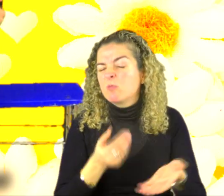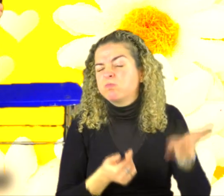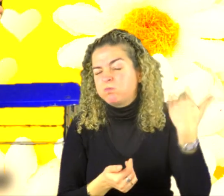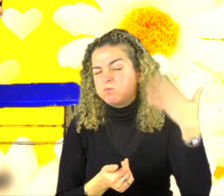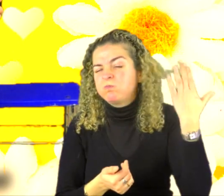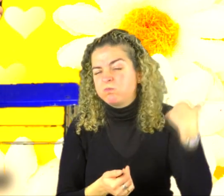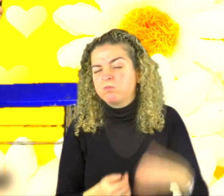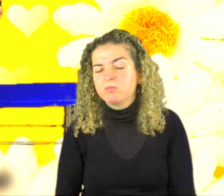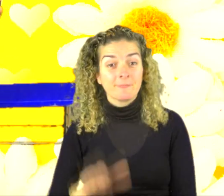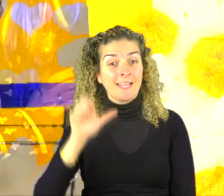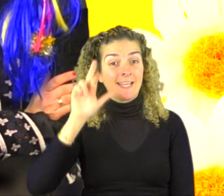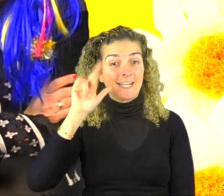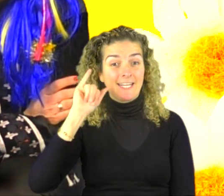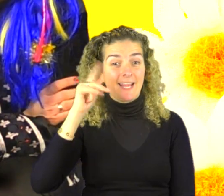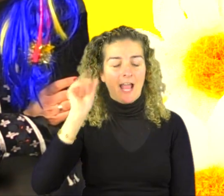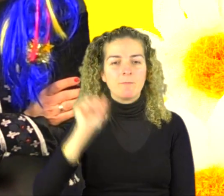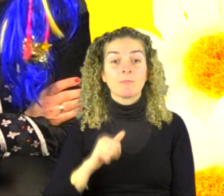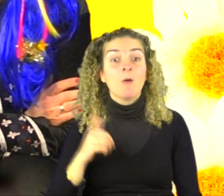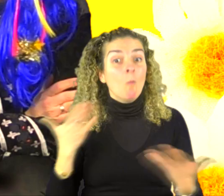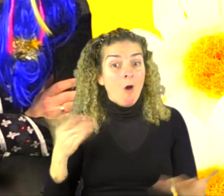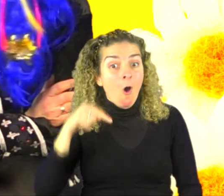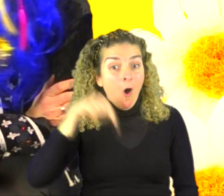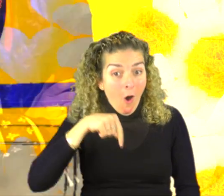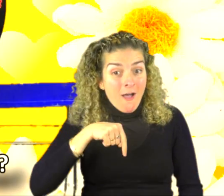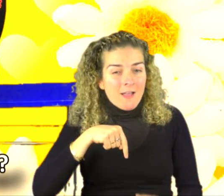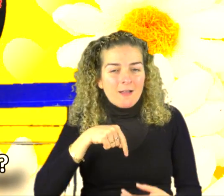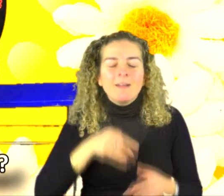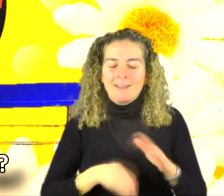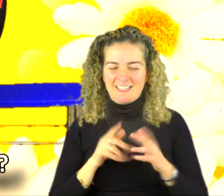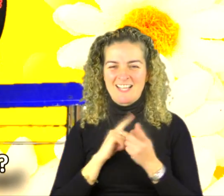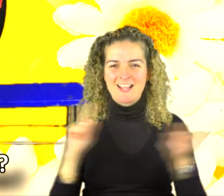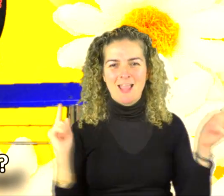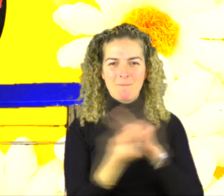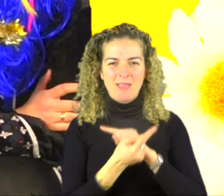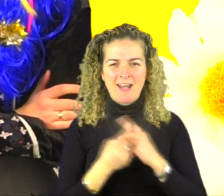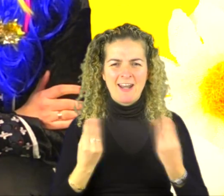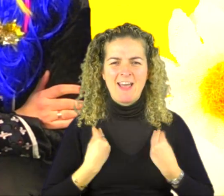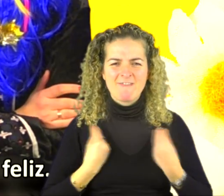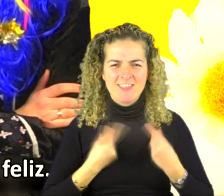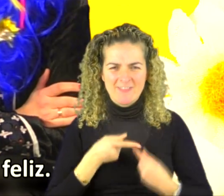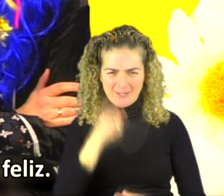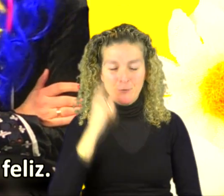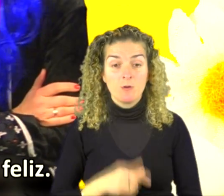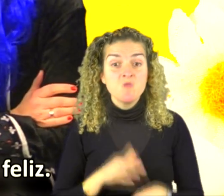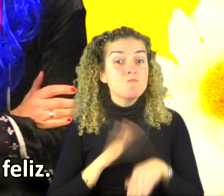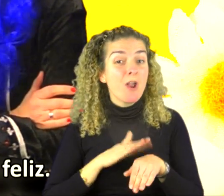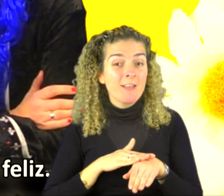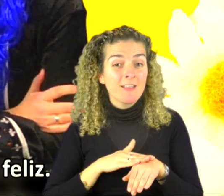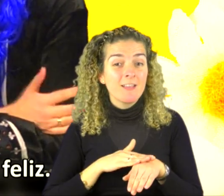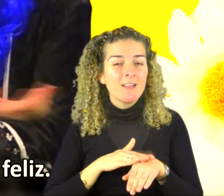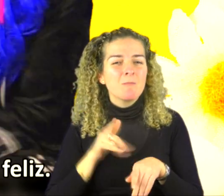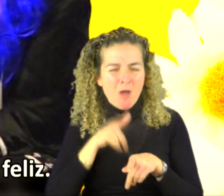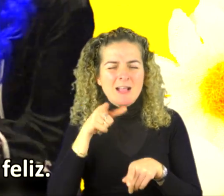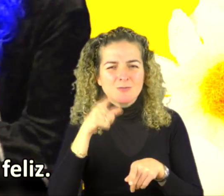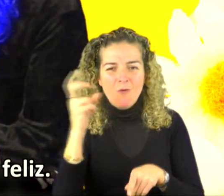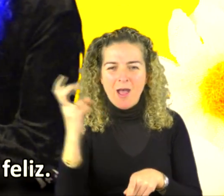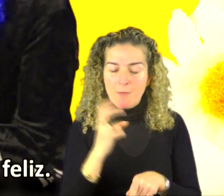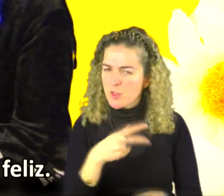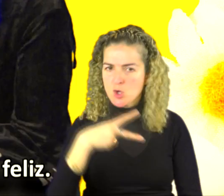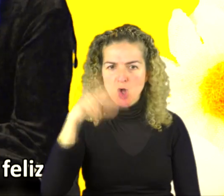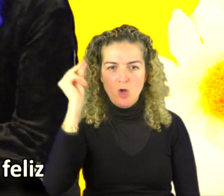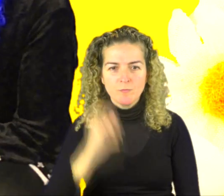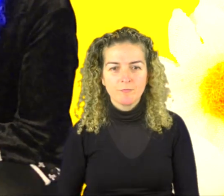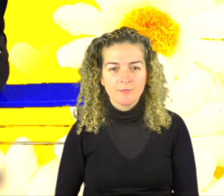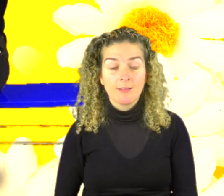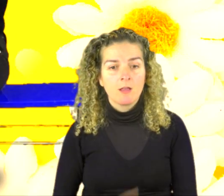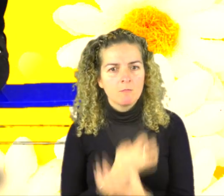hace mucho. ¿Cuál es mi vida? ¿Cómo ha sido o no? Sí, has venido. Aprender a